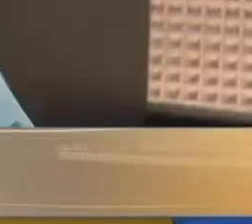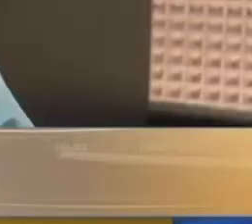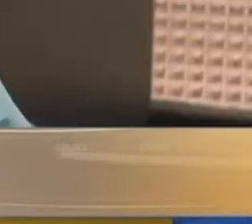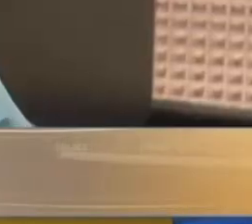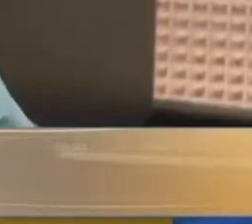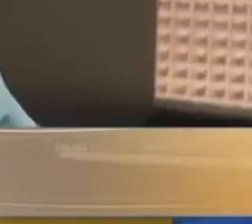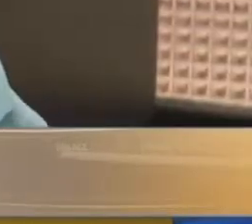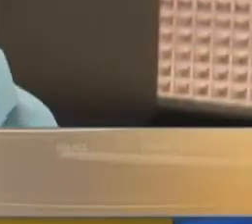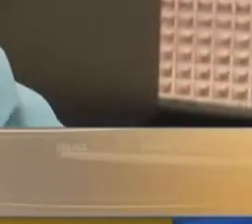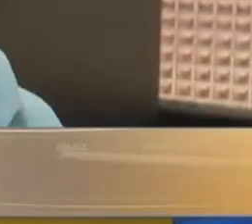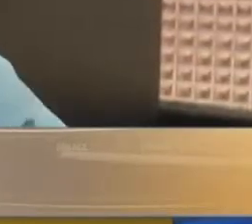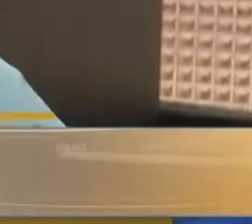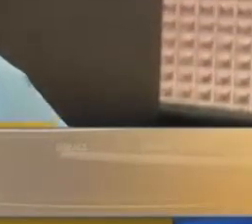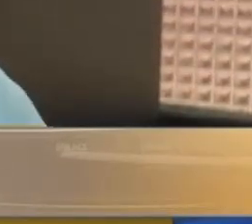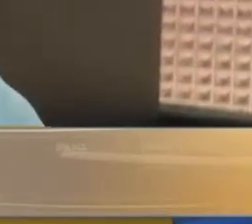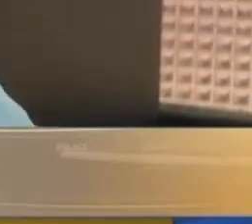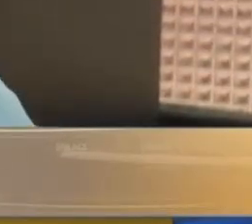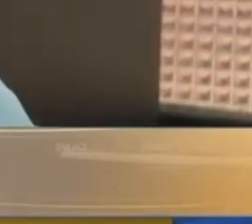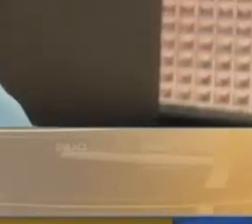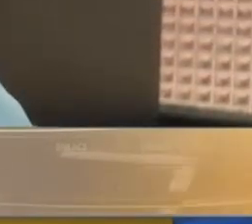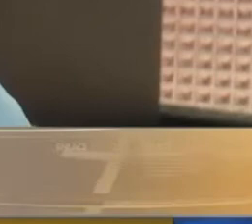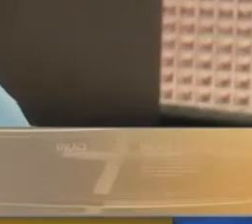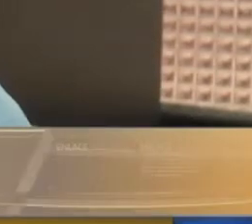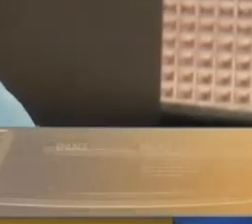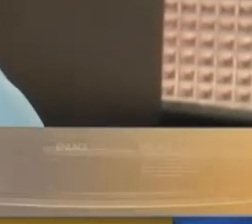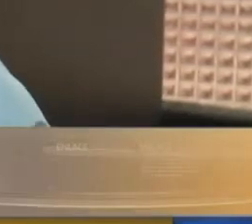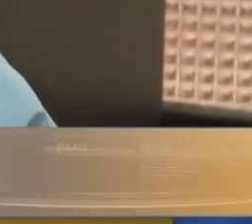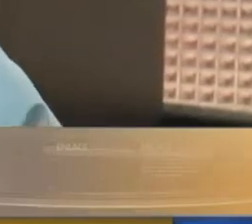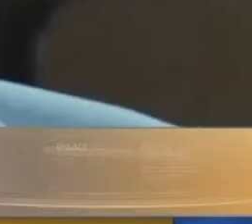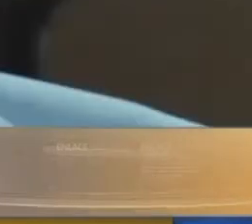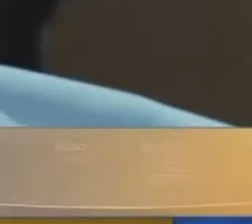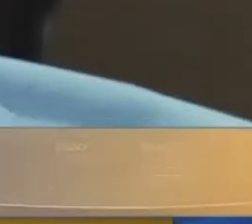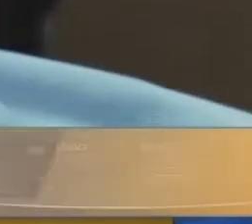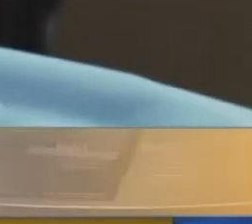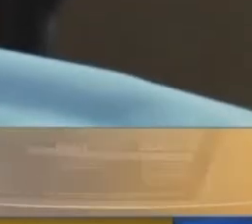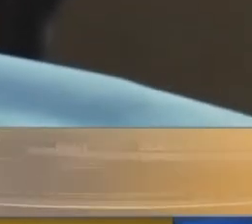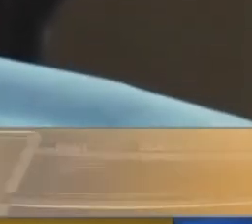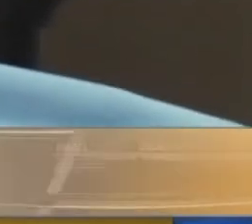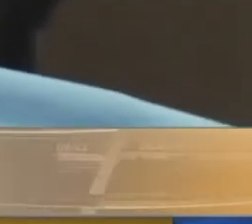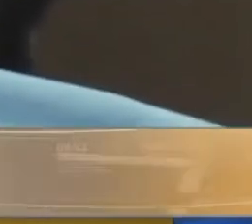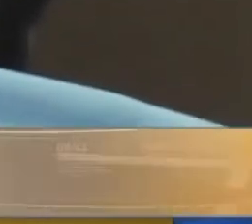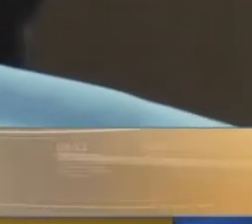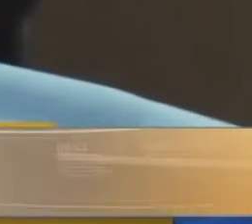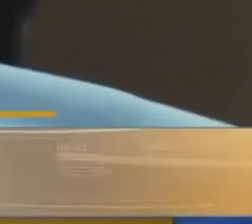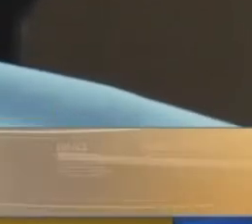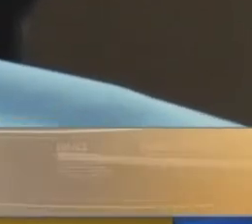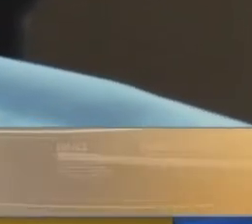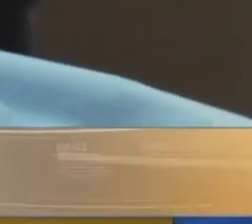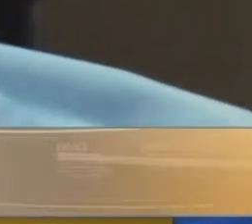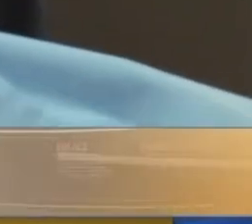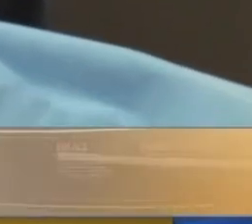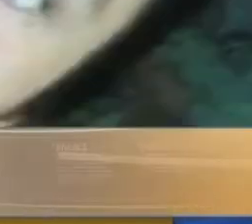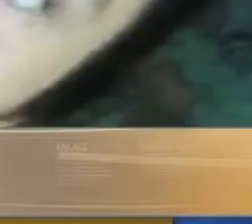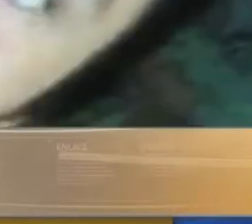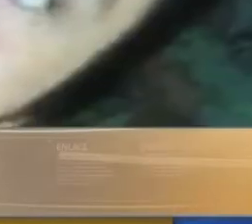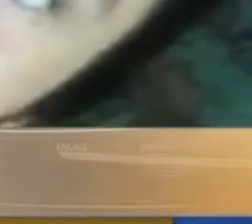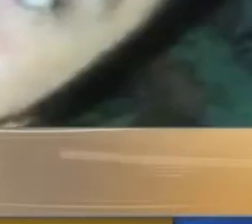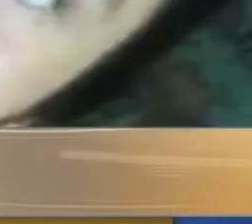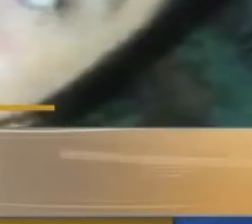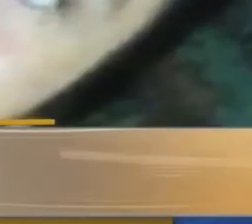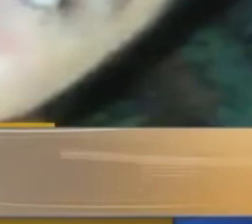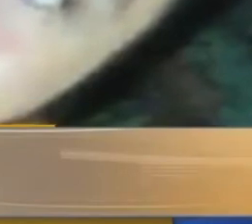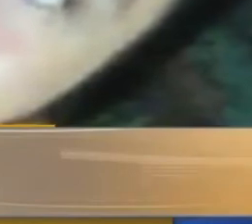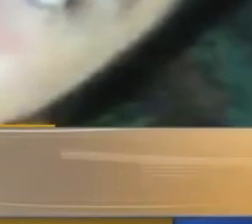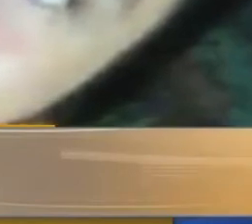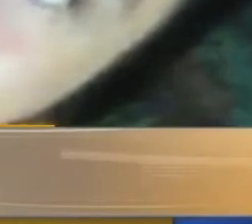legal. Menor de 15 años de edad está desaparecida. Desconsolada su madre la busca desde el pasado jueves 7 de julio, cuando salió a media jornada